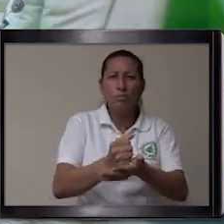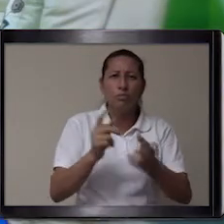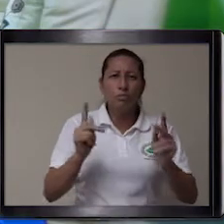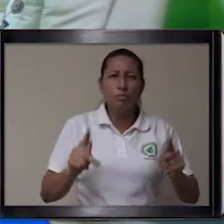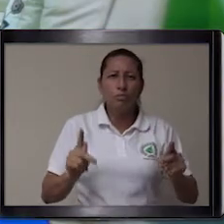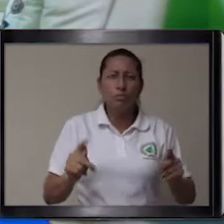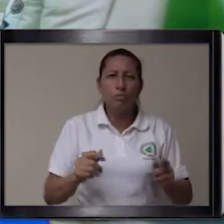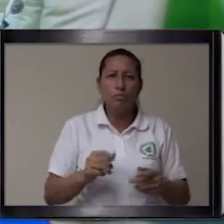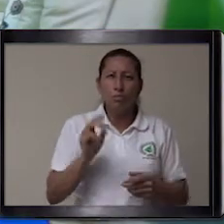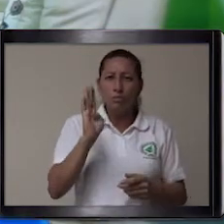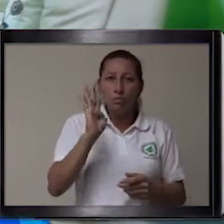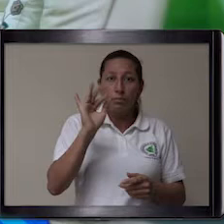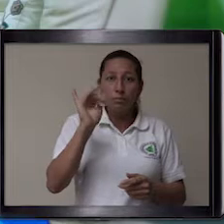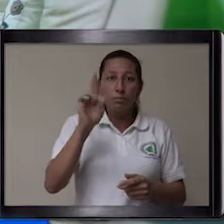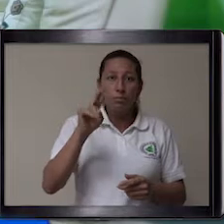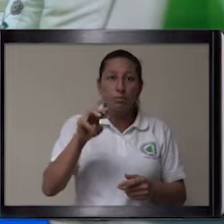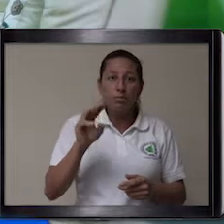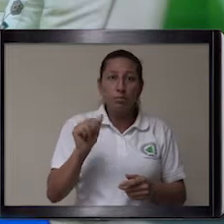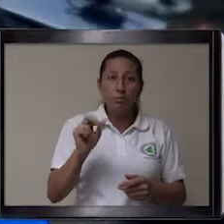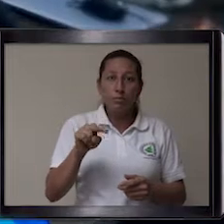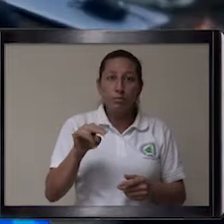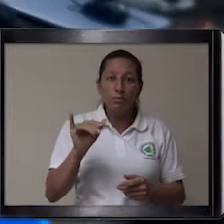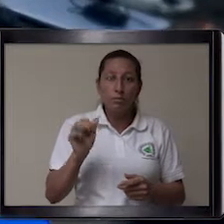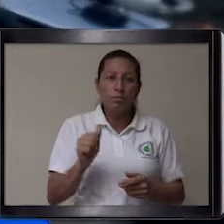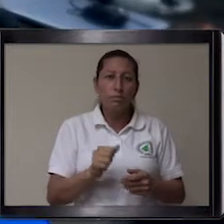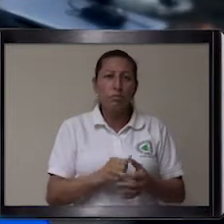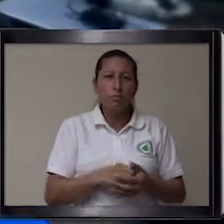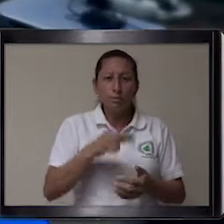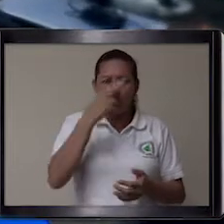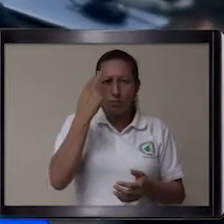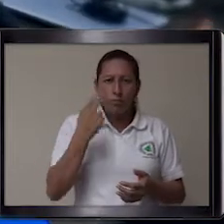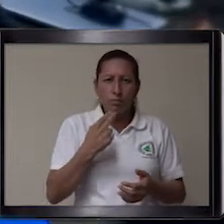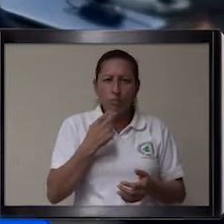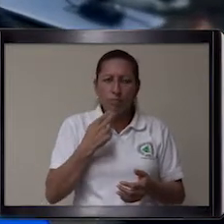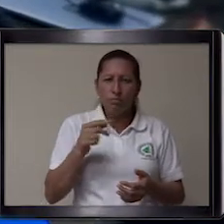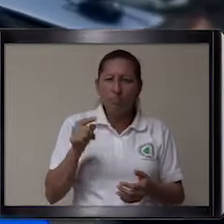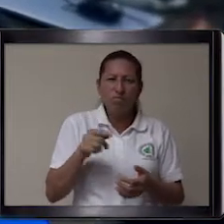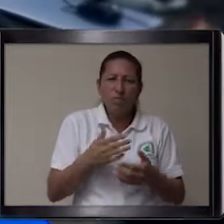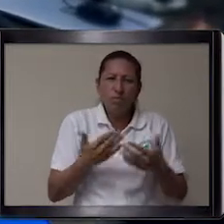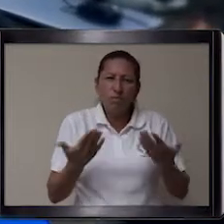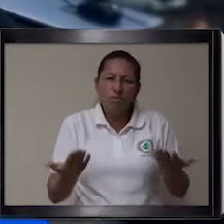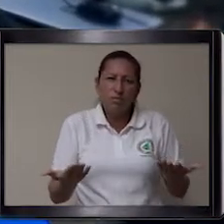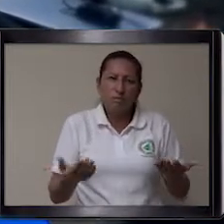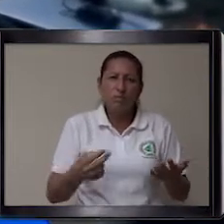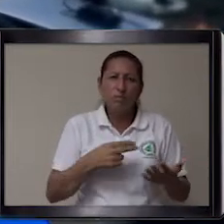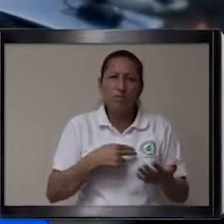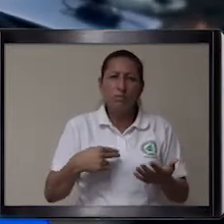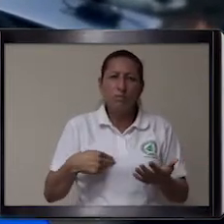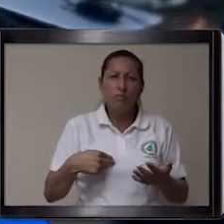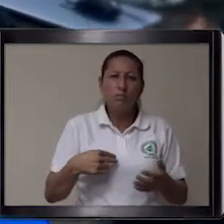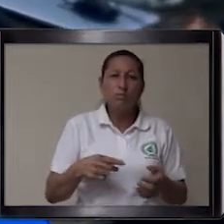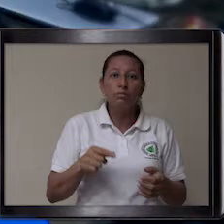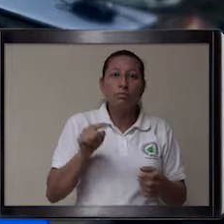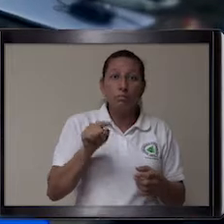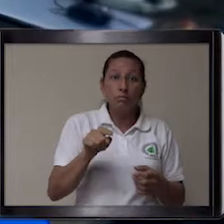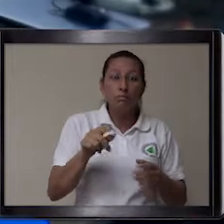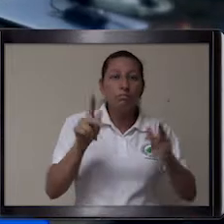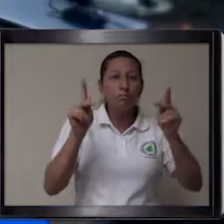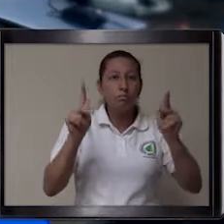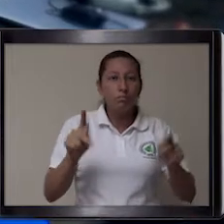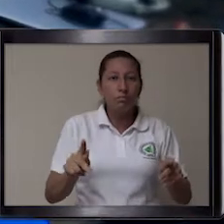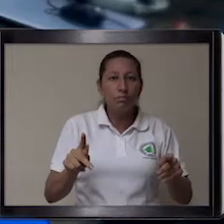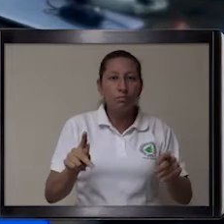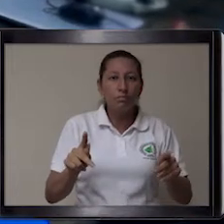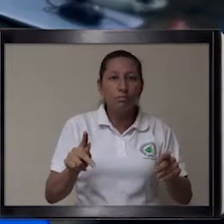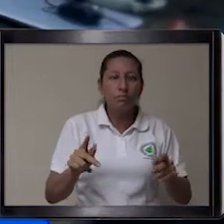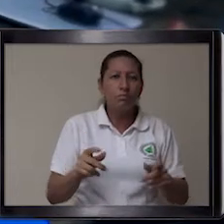lluvia. Birmania, fíjate que en este caso hay héroes anónimos. ¿Y quiénes son los héroes anónimos?